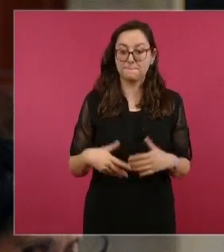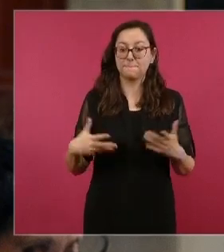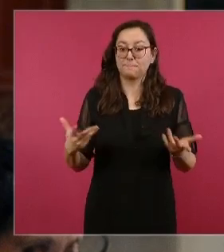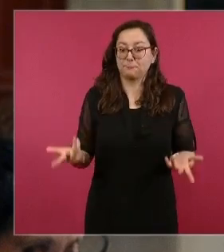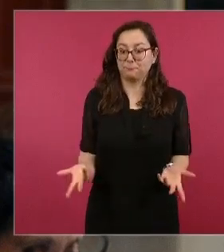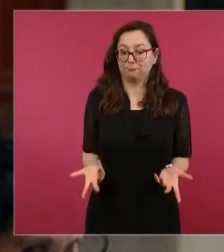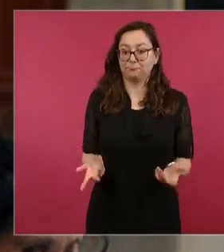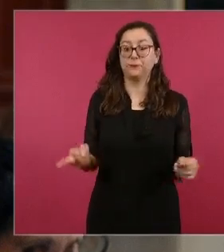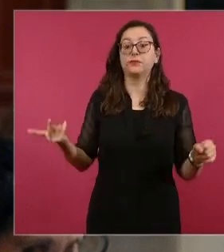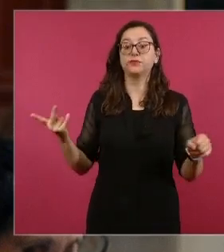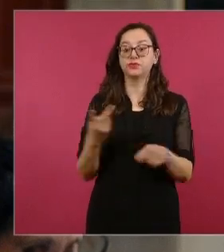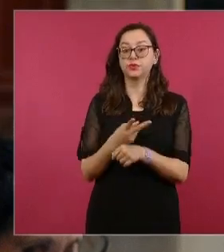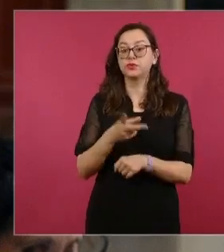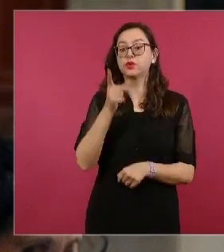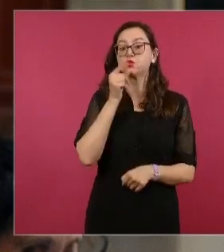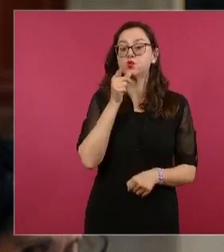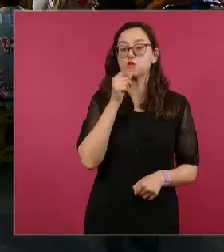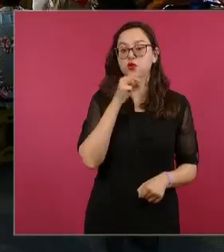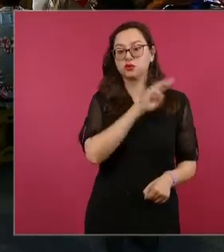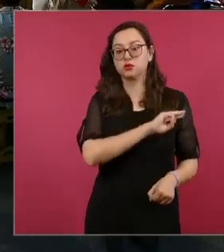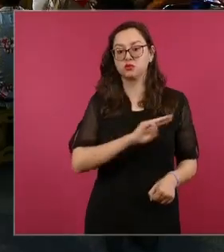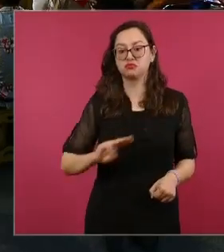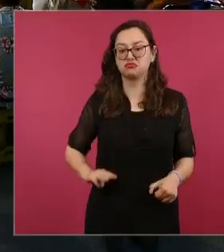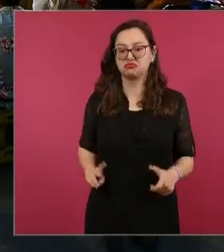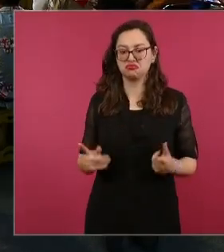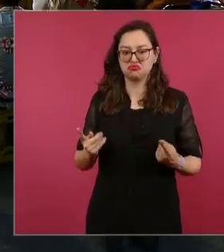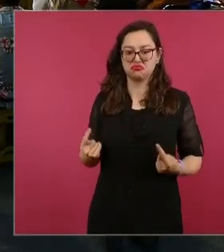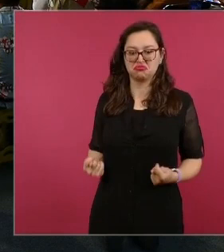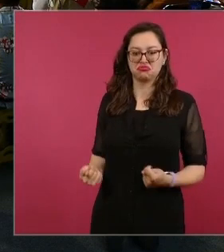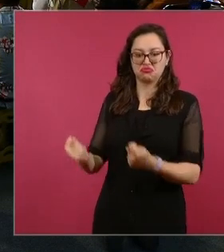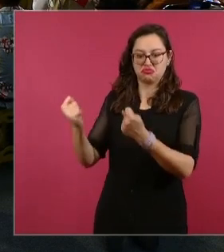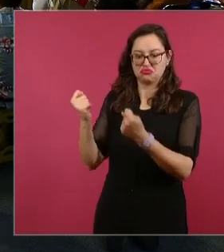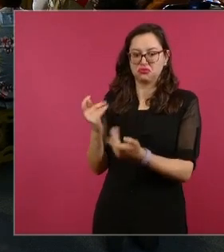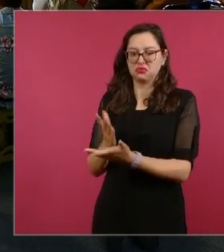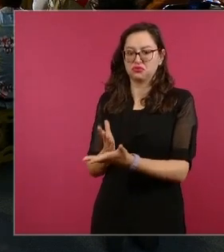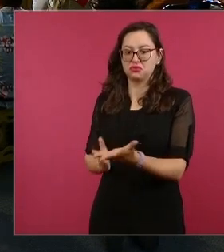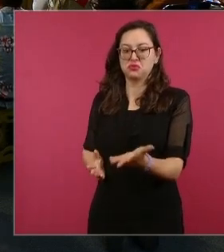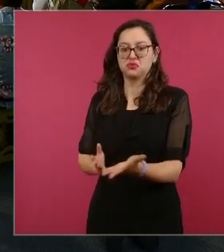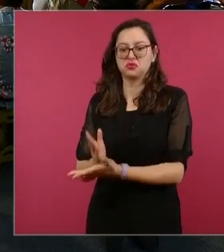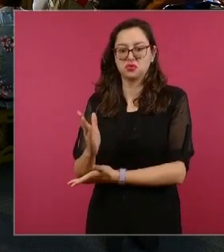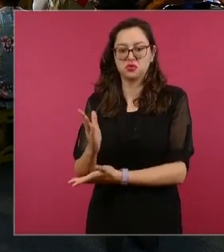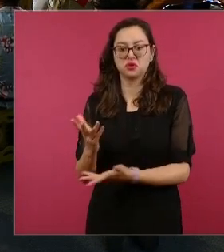fue un acto de la policía municipal en estricto sentido,